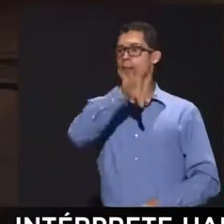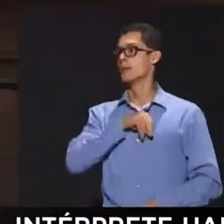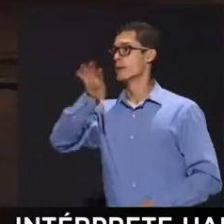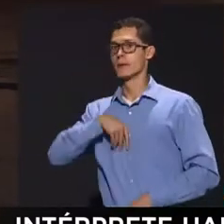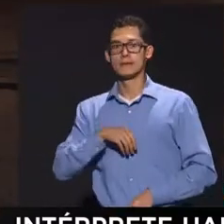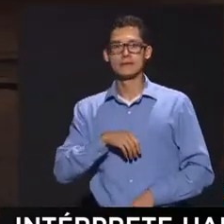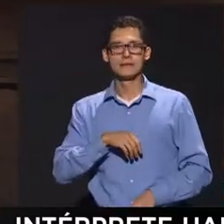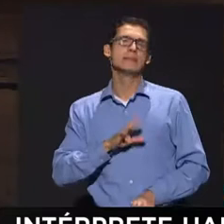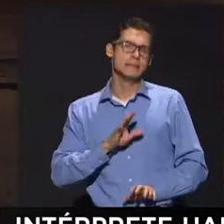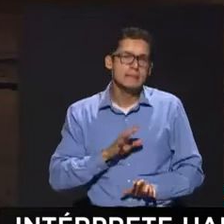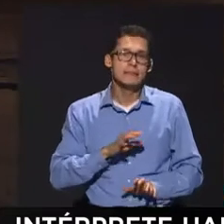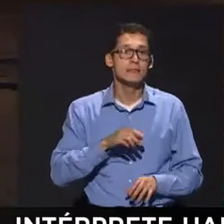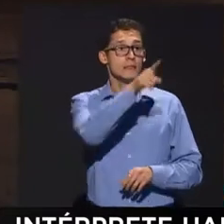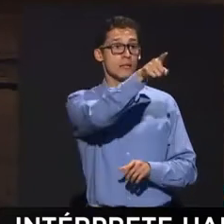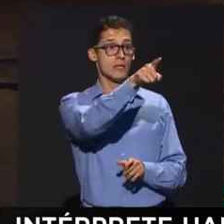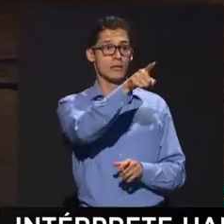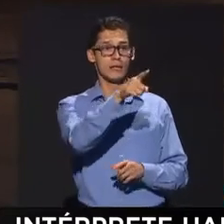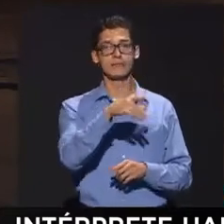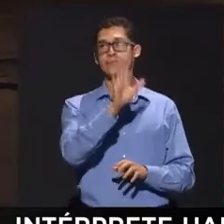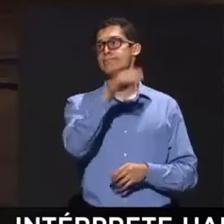manera de regular las emociones,